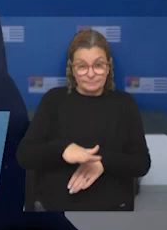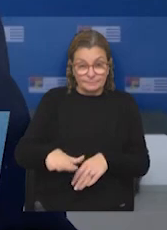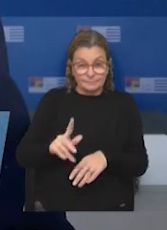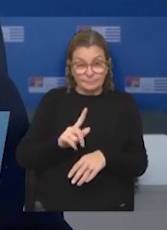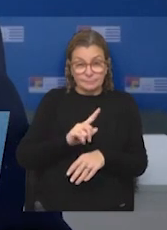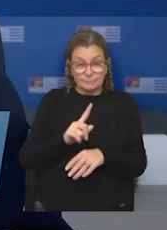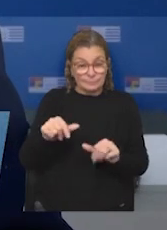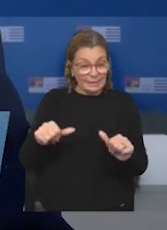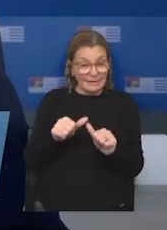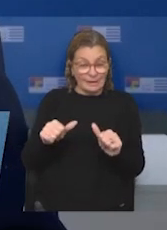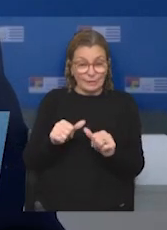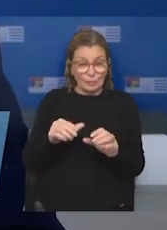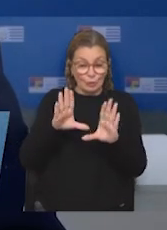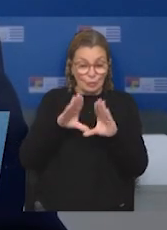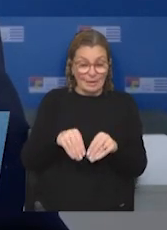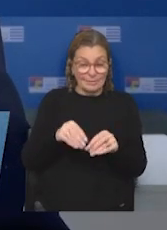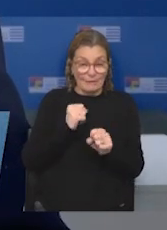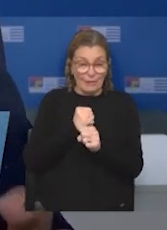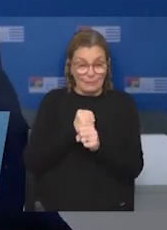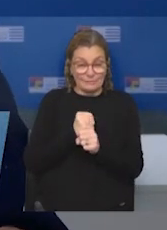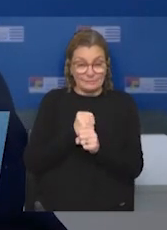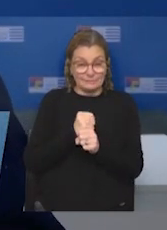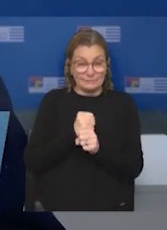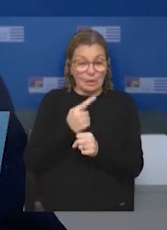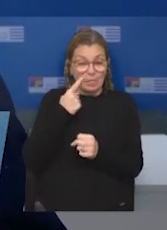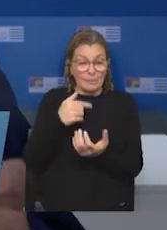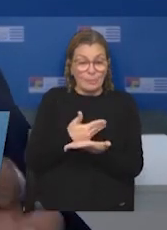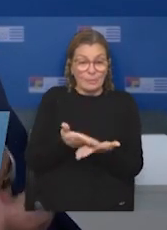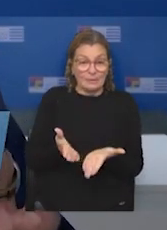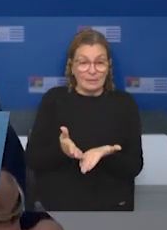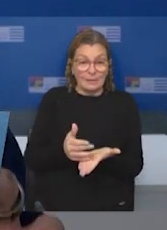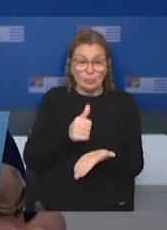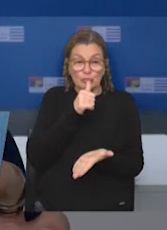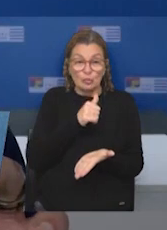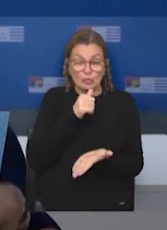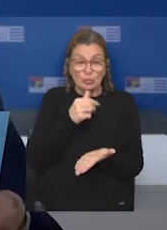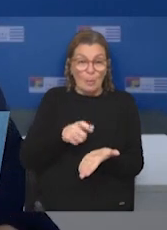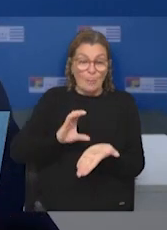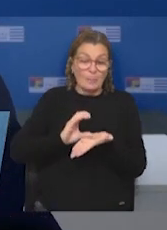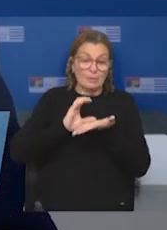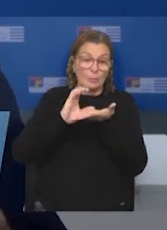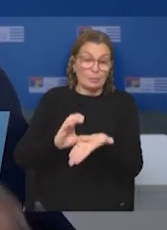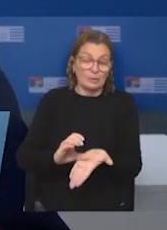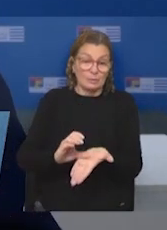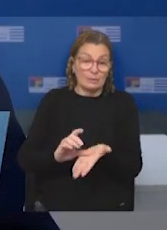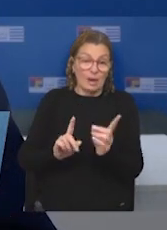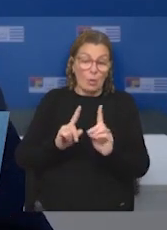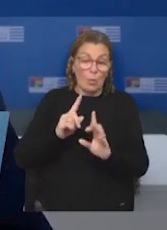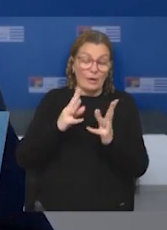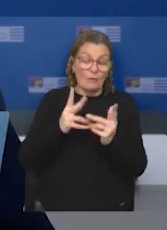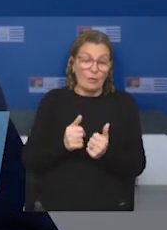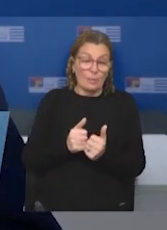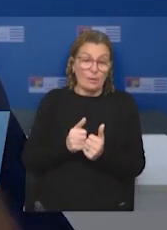ejecutaron en su totalidad lo que demuestra que resuelven un presupuesto para de alguna